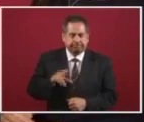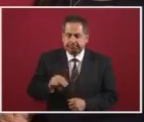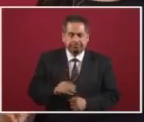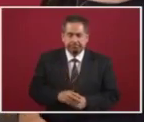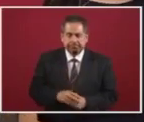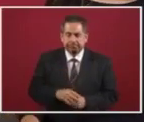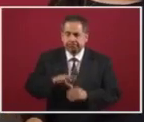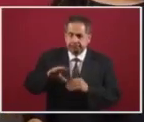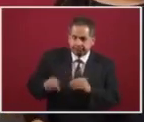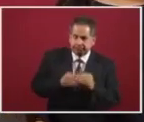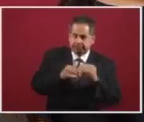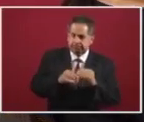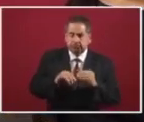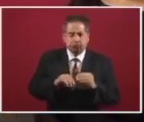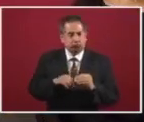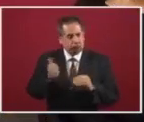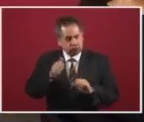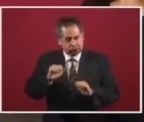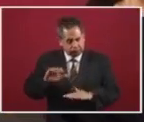otro compromiso